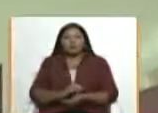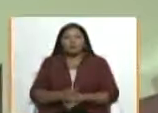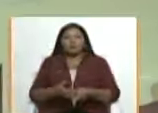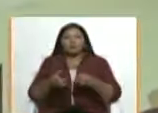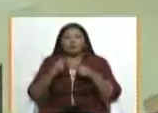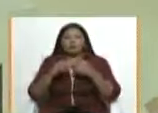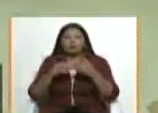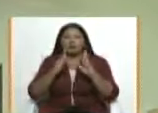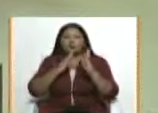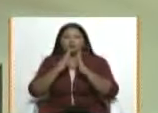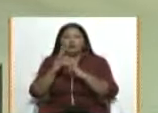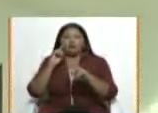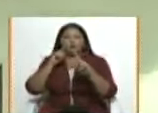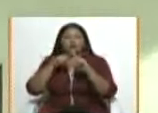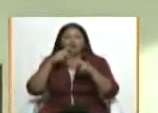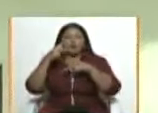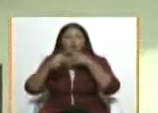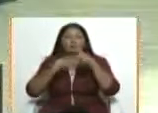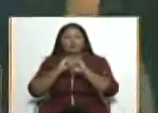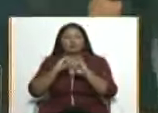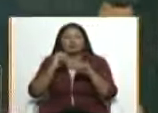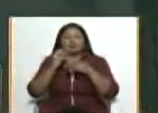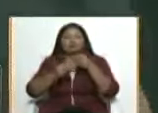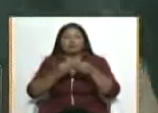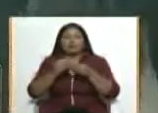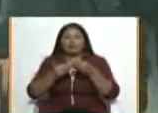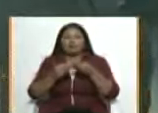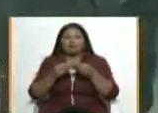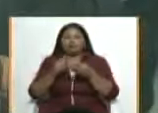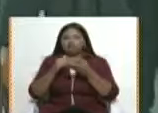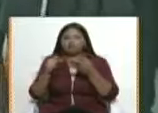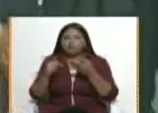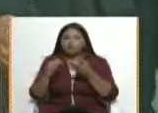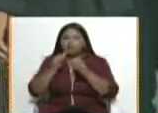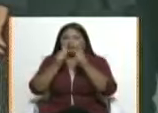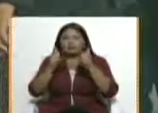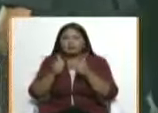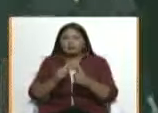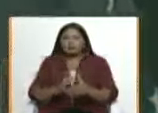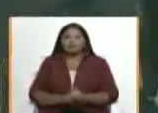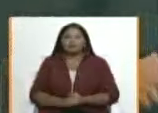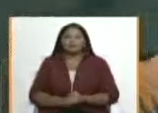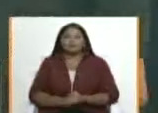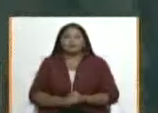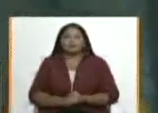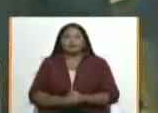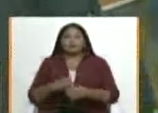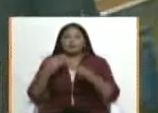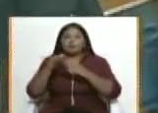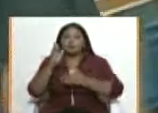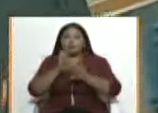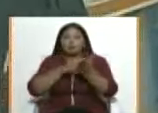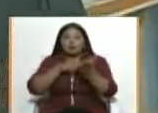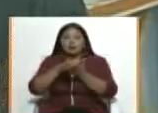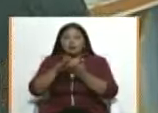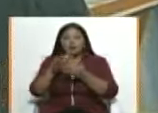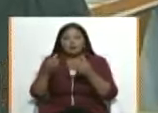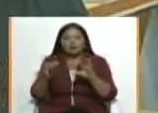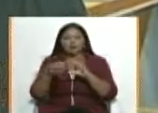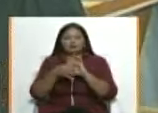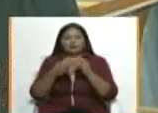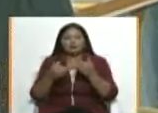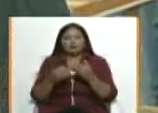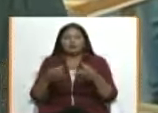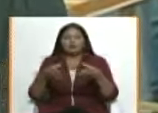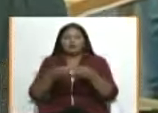Las organizaciones con fines políticos ya realizan este proceso a través de este sistema y el sistema le emite una planilla la cual consignan ante